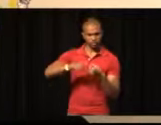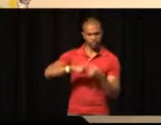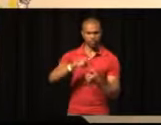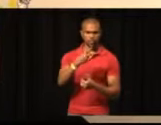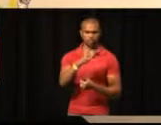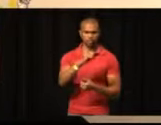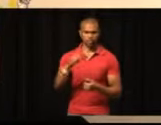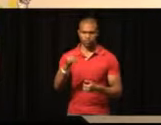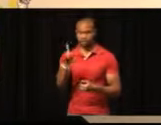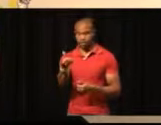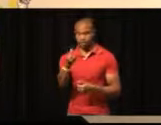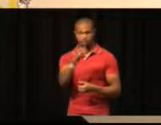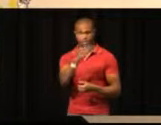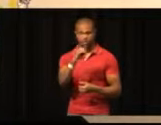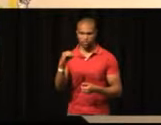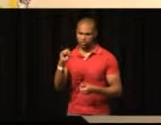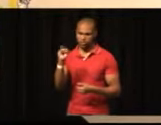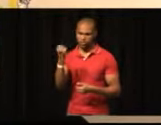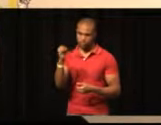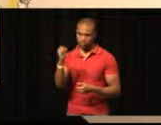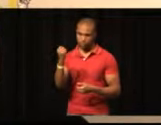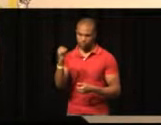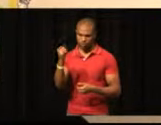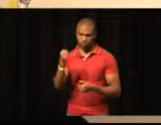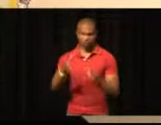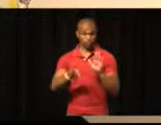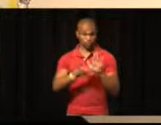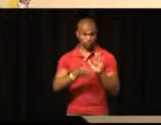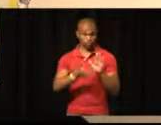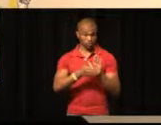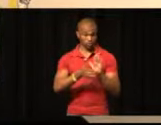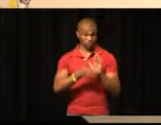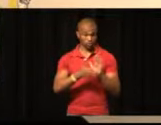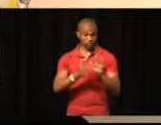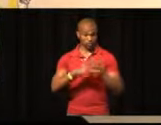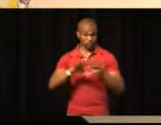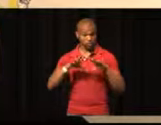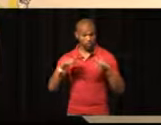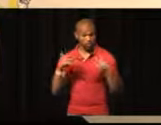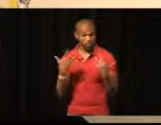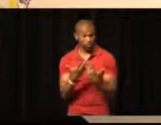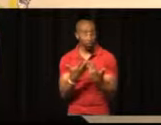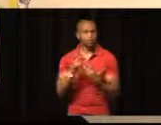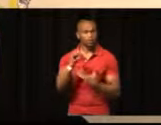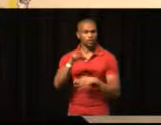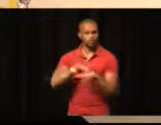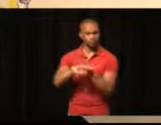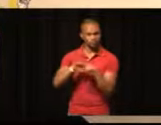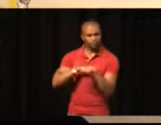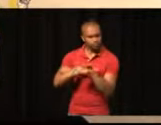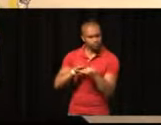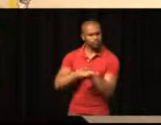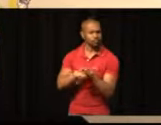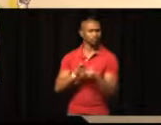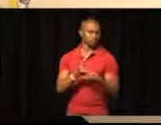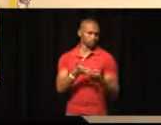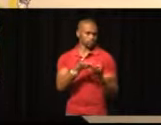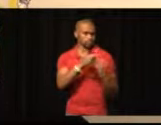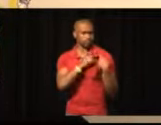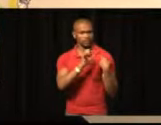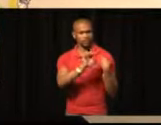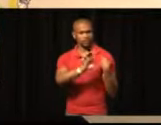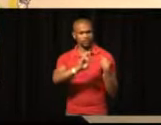retomar 2006-2008, con la propuesta de las conferencias, que la idea era discutir el